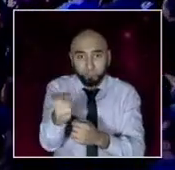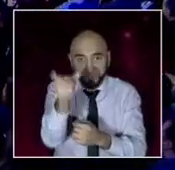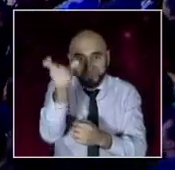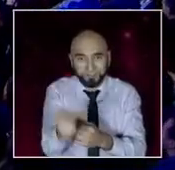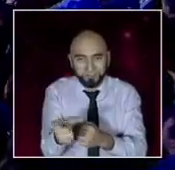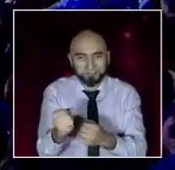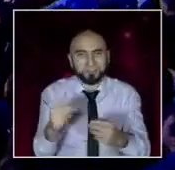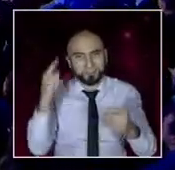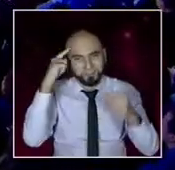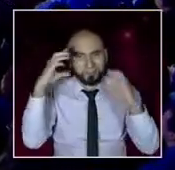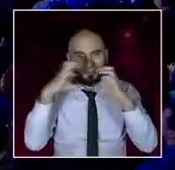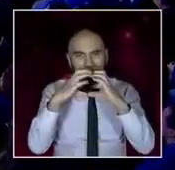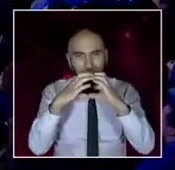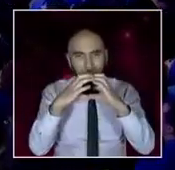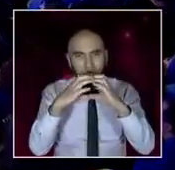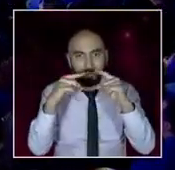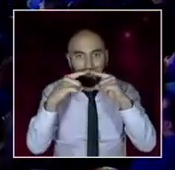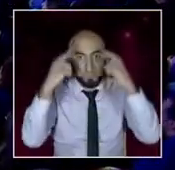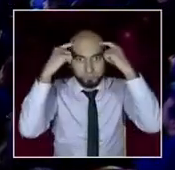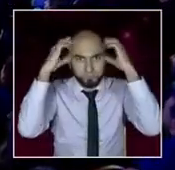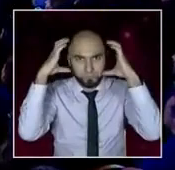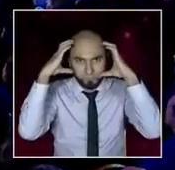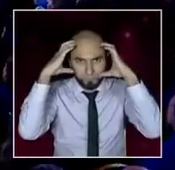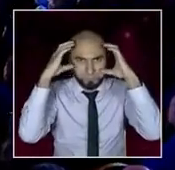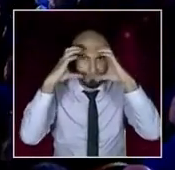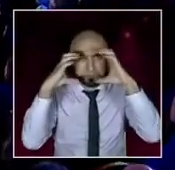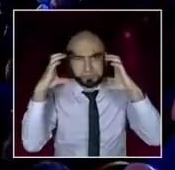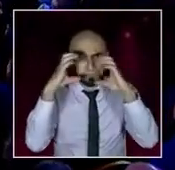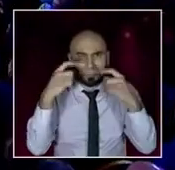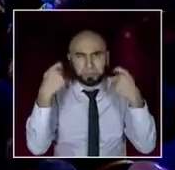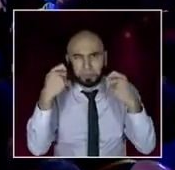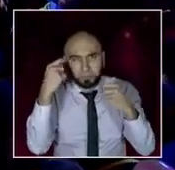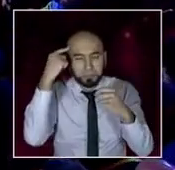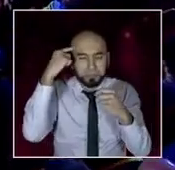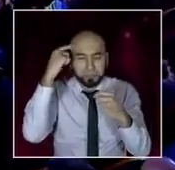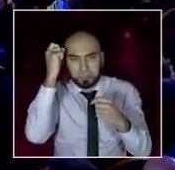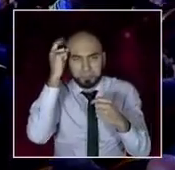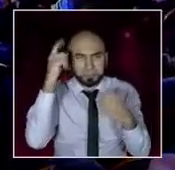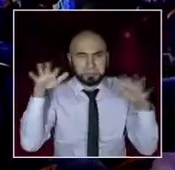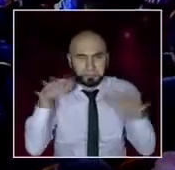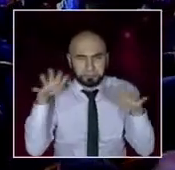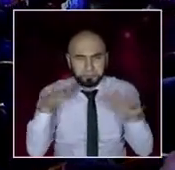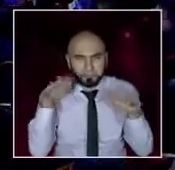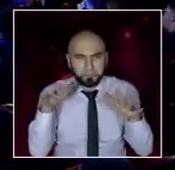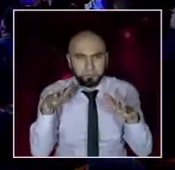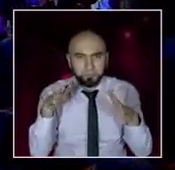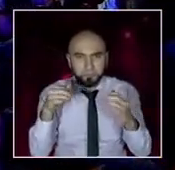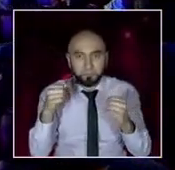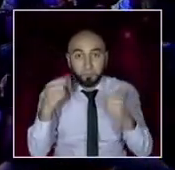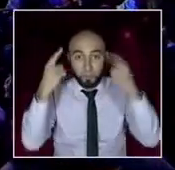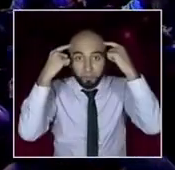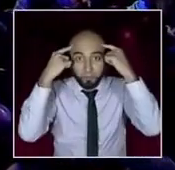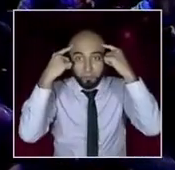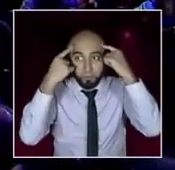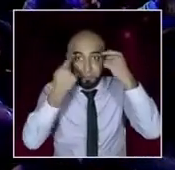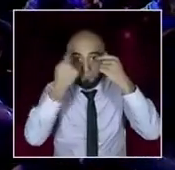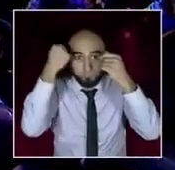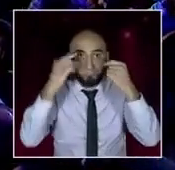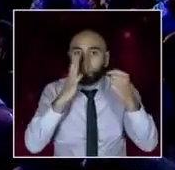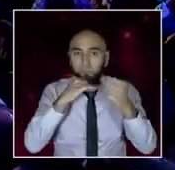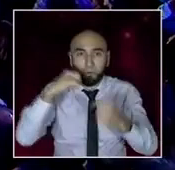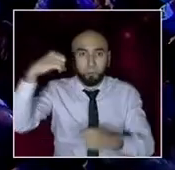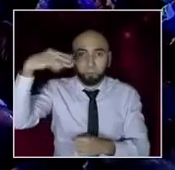atrapados dentro de una cabeza tratando de entender lo que hay afuera. No hay luz adentro, no hay